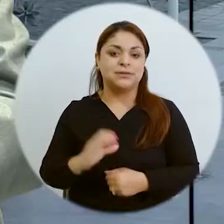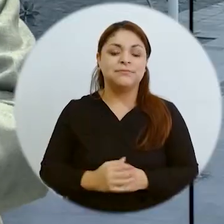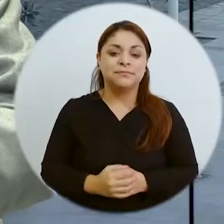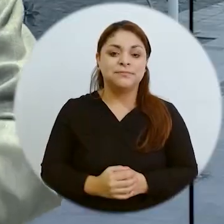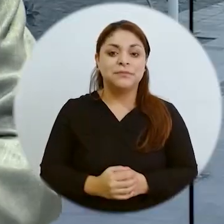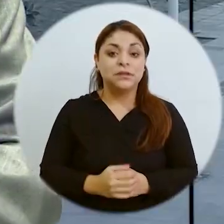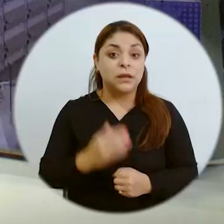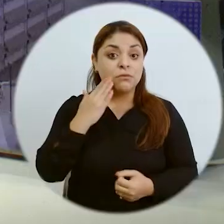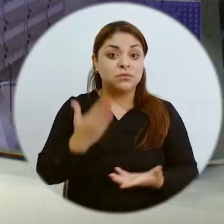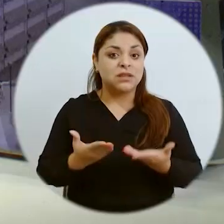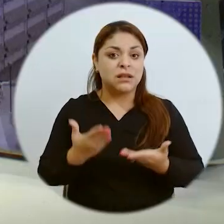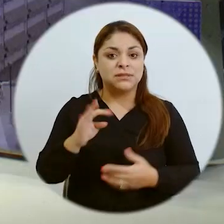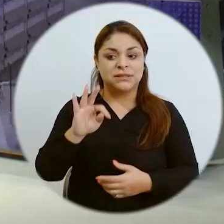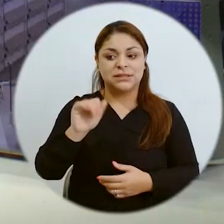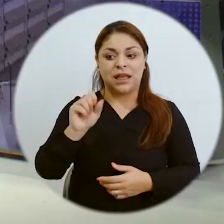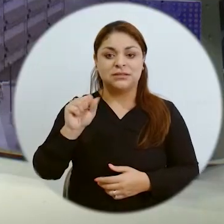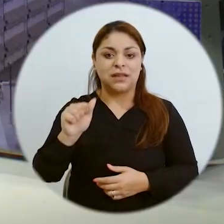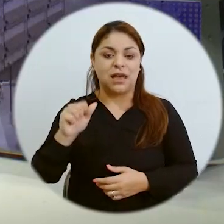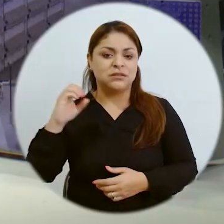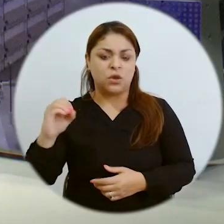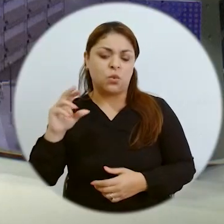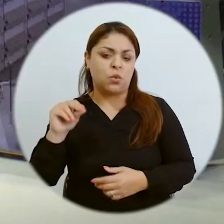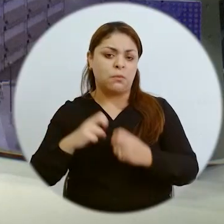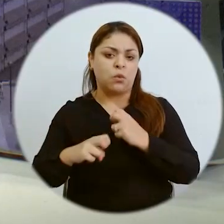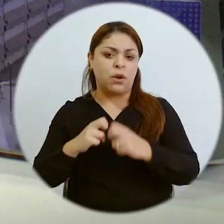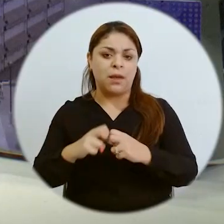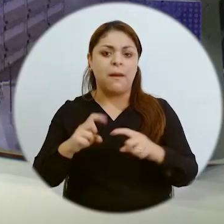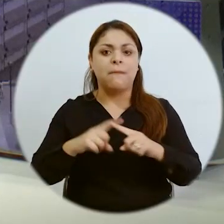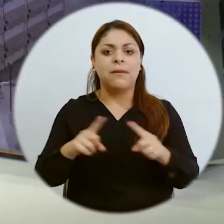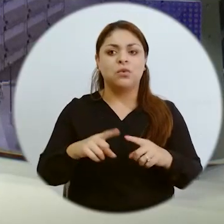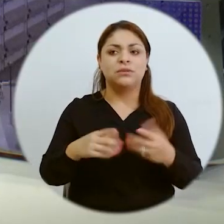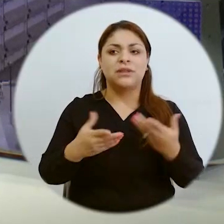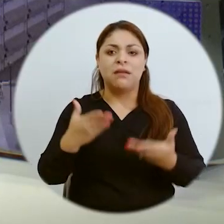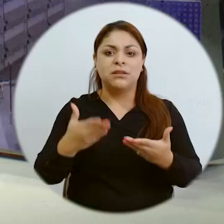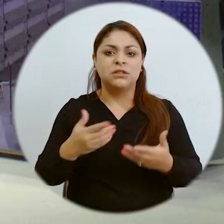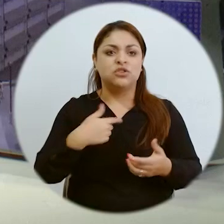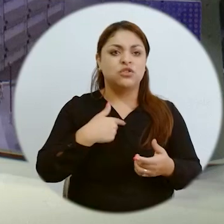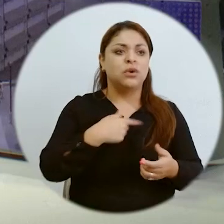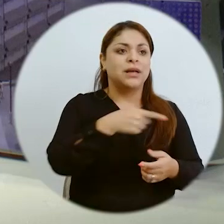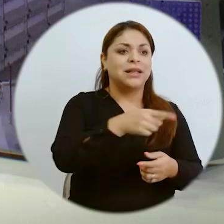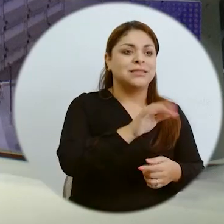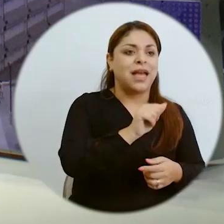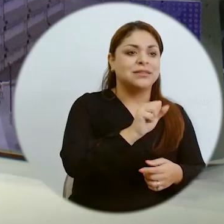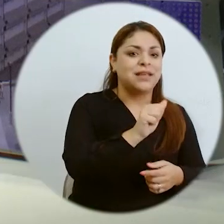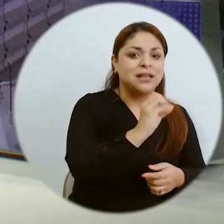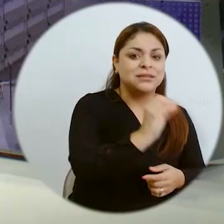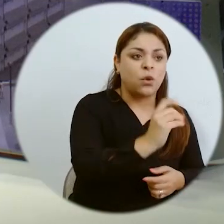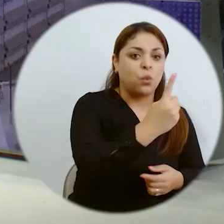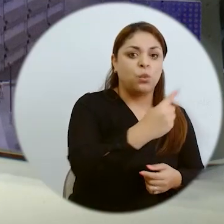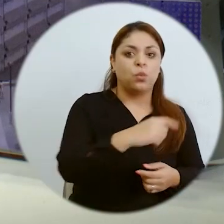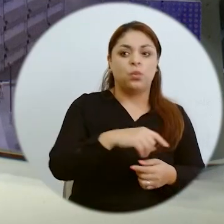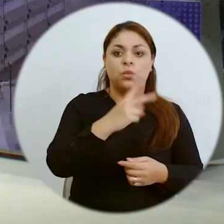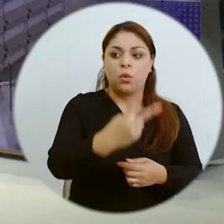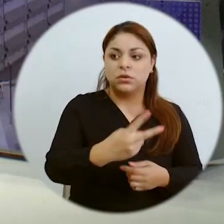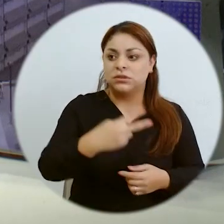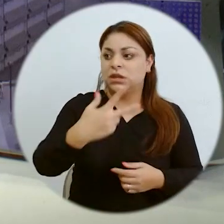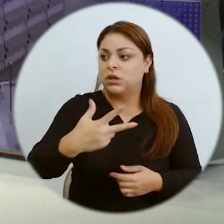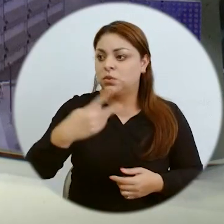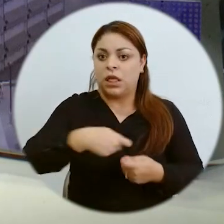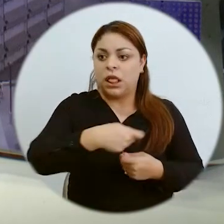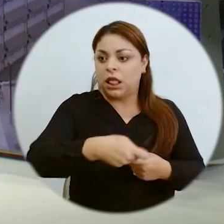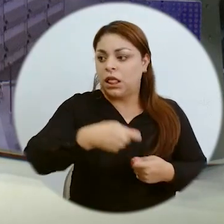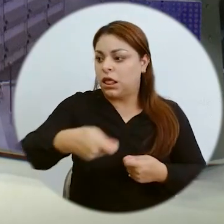manejar nuestras finanzas. Sí, porque tal vez el tema de la tasa cero no es el problema es cuando se tiene 20 tasas cero en un mes. Correcto.